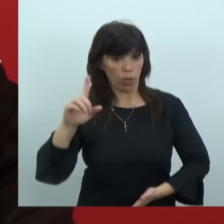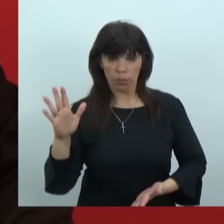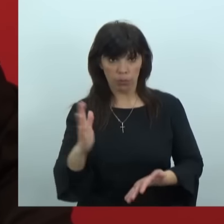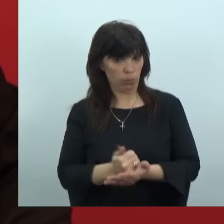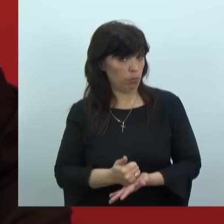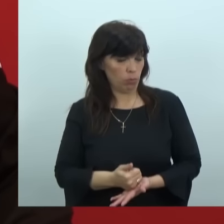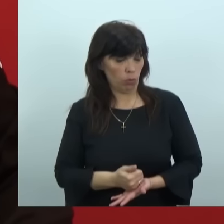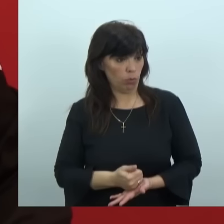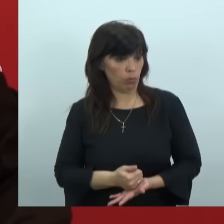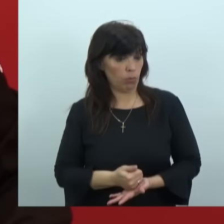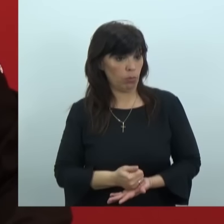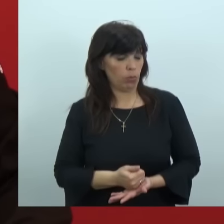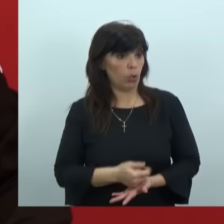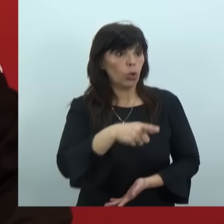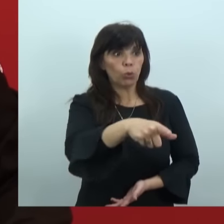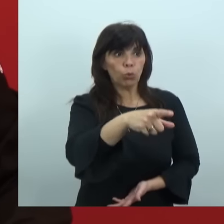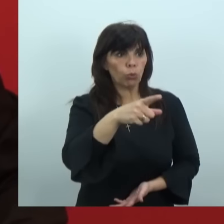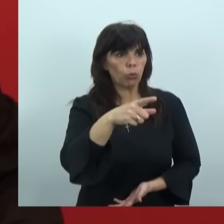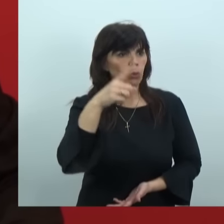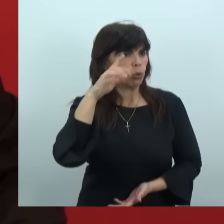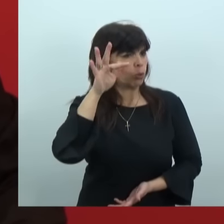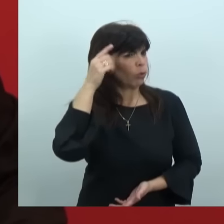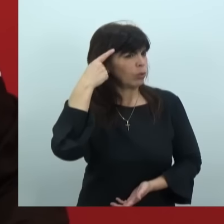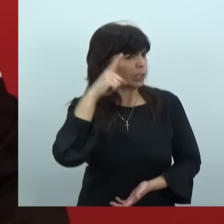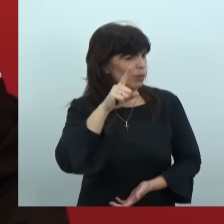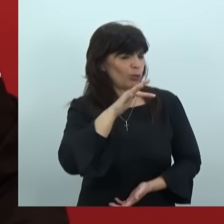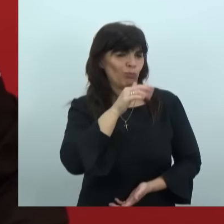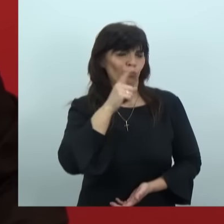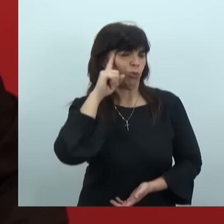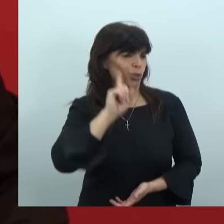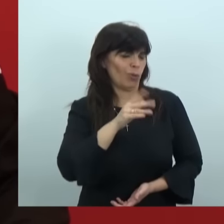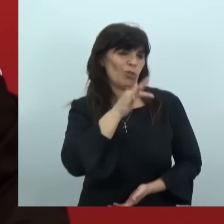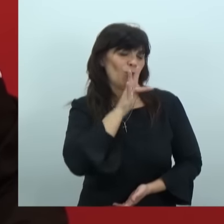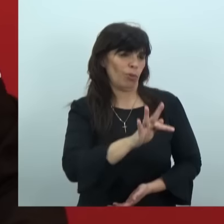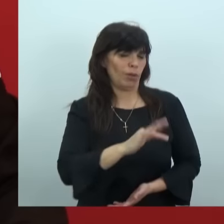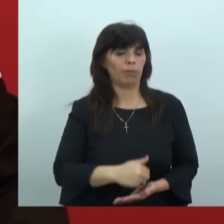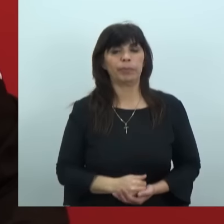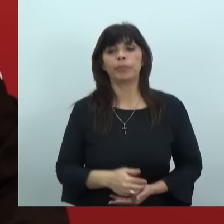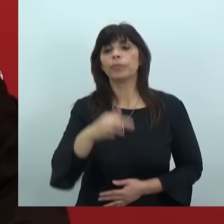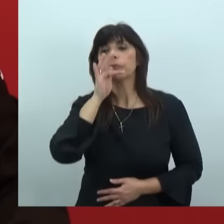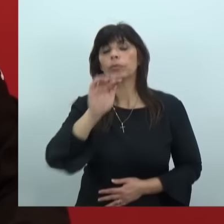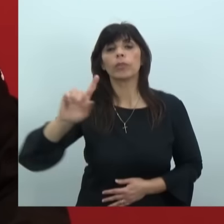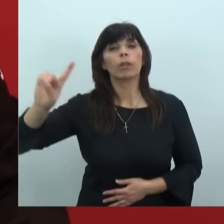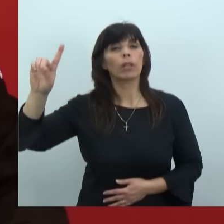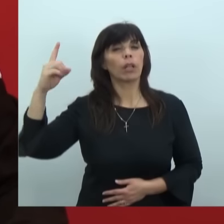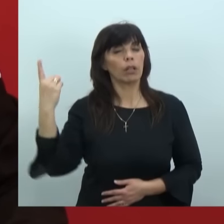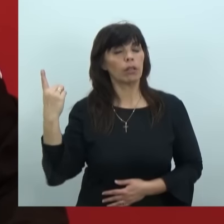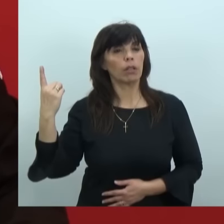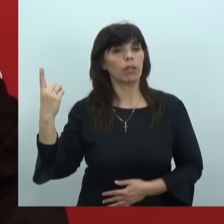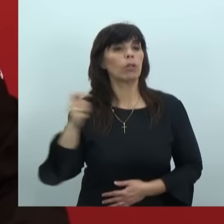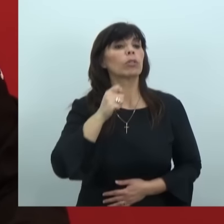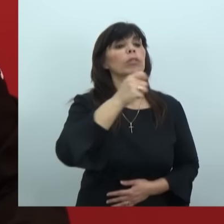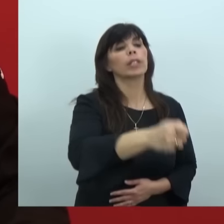Las promesas de Dios te son dadas para que puedas tener una conversación con